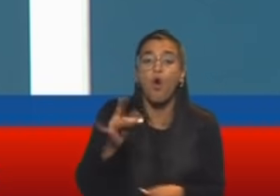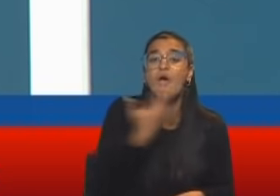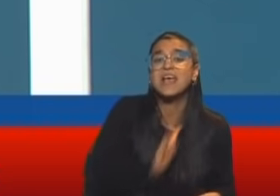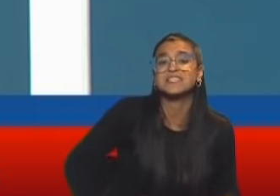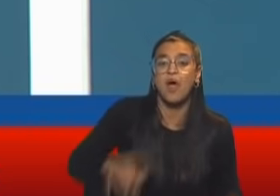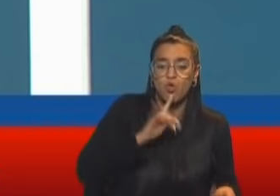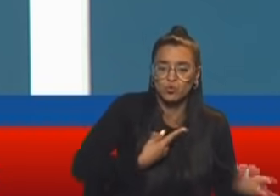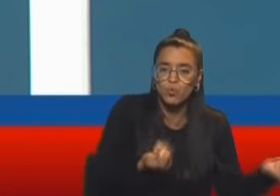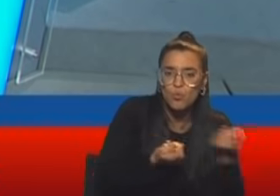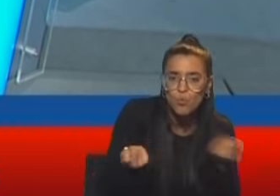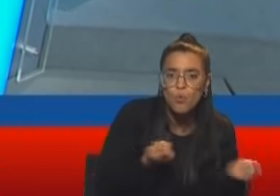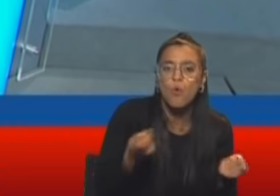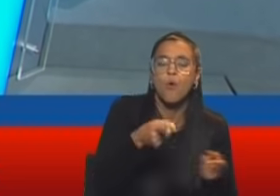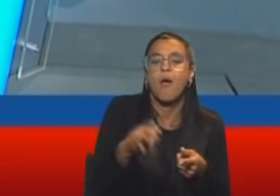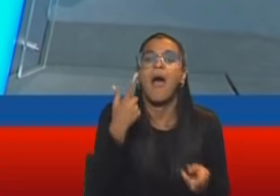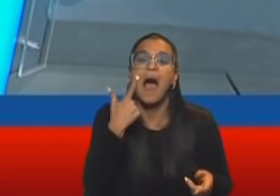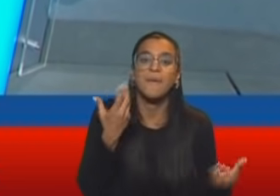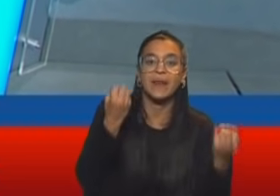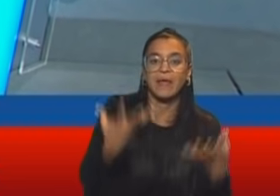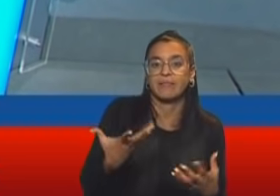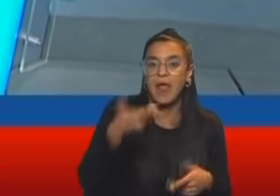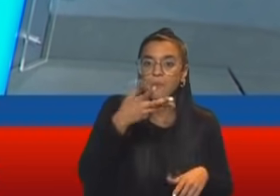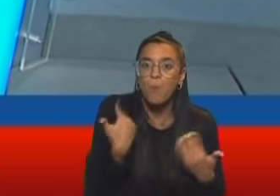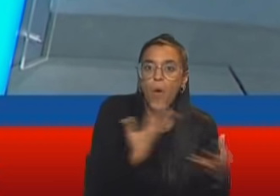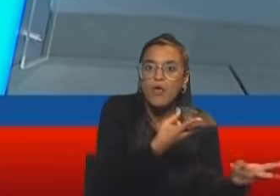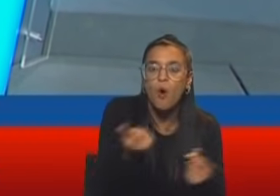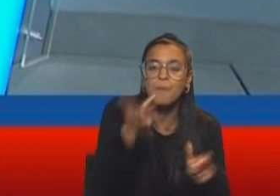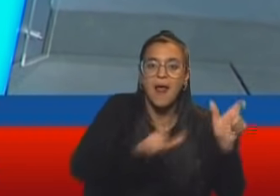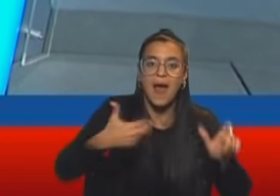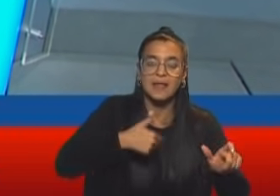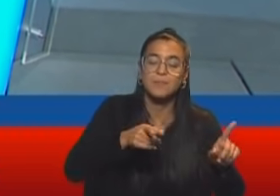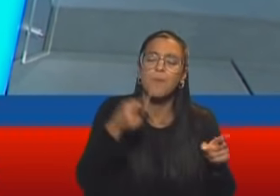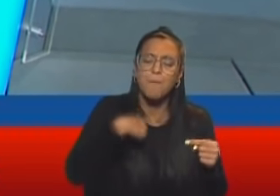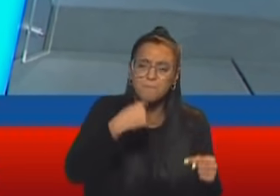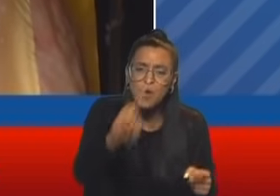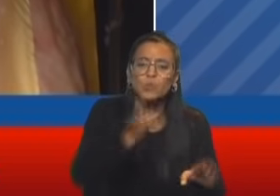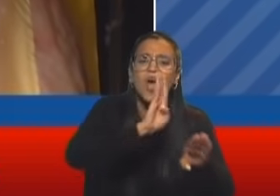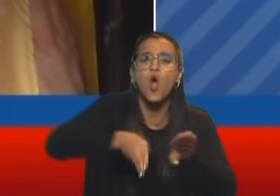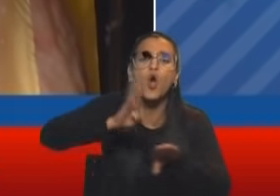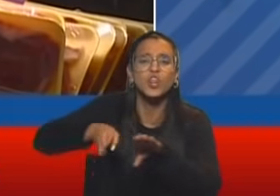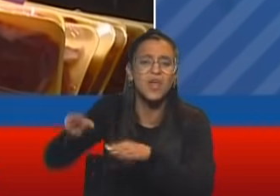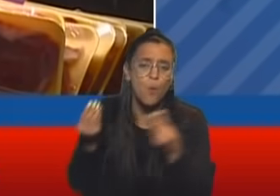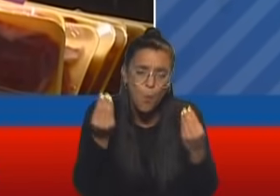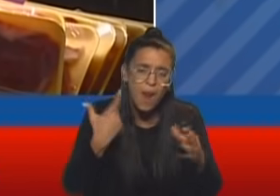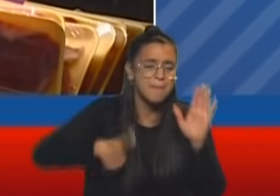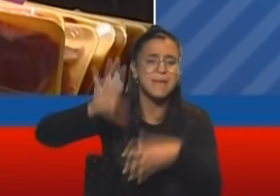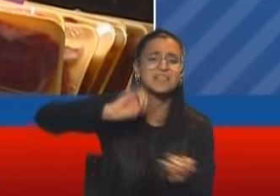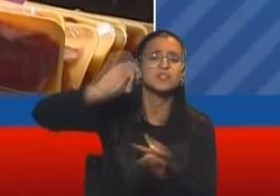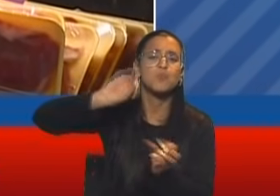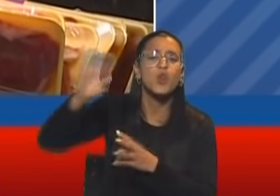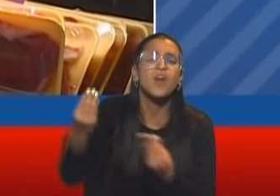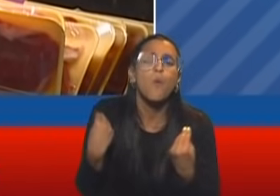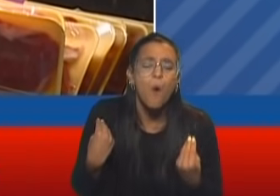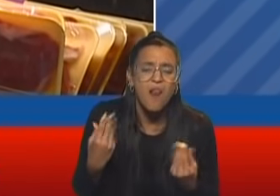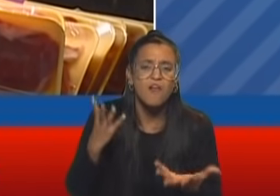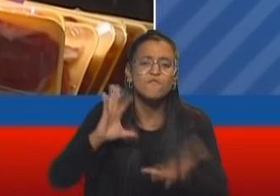Alberto Fernández, de la mesa de los argentinos. También es un tema político. Ahora, la pregunta es, ¿qué cortes son los que más se exportan? ¿Y